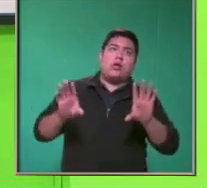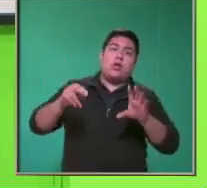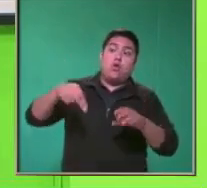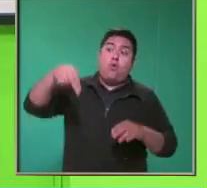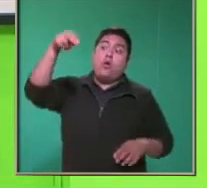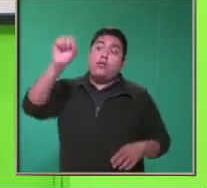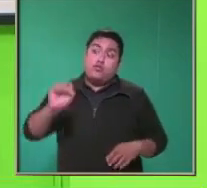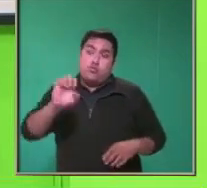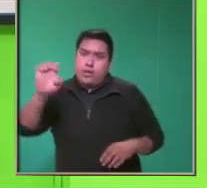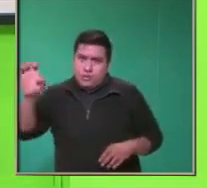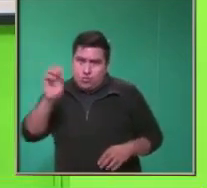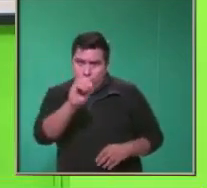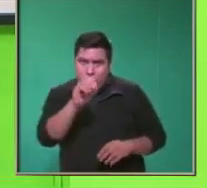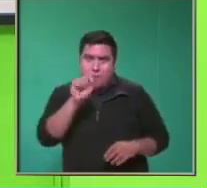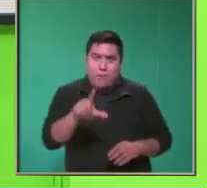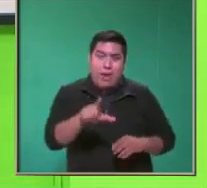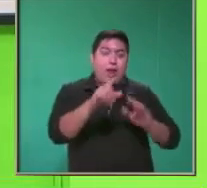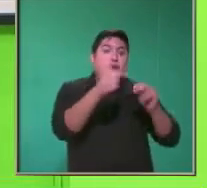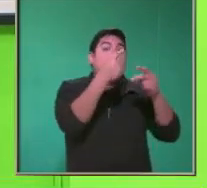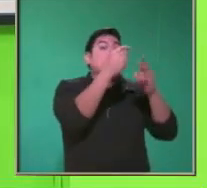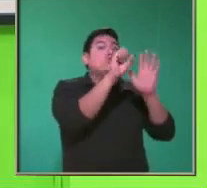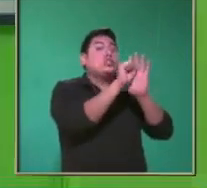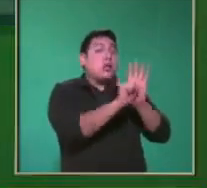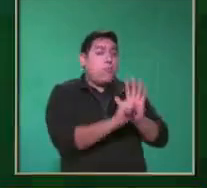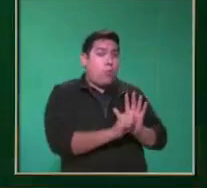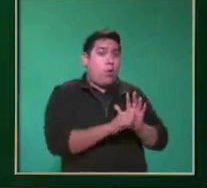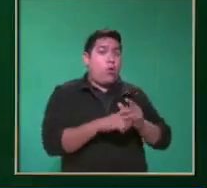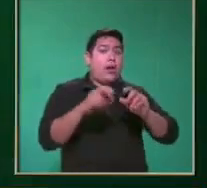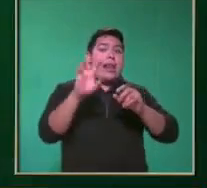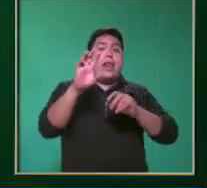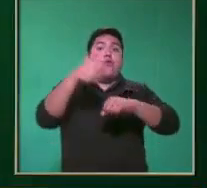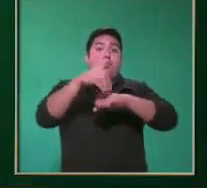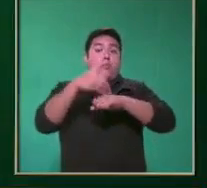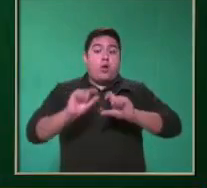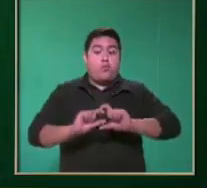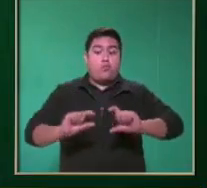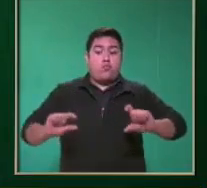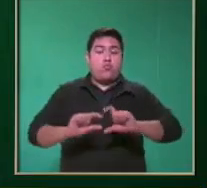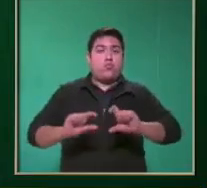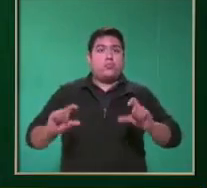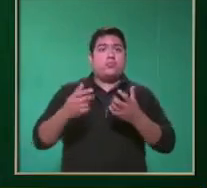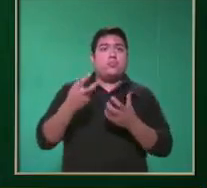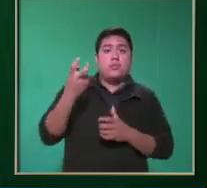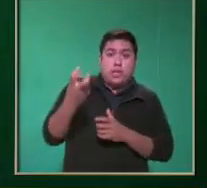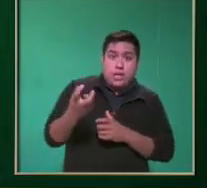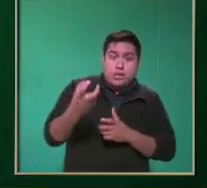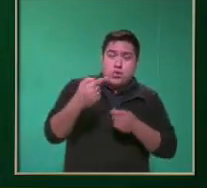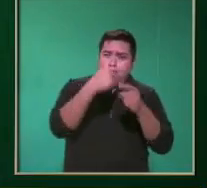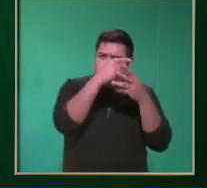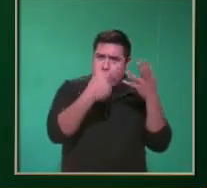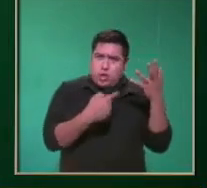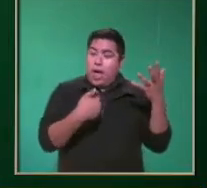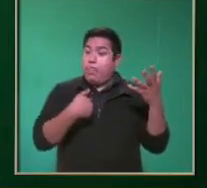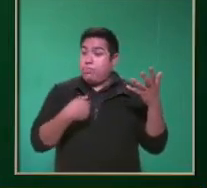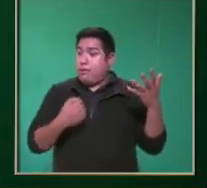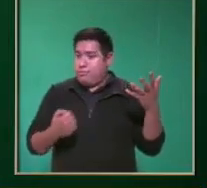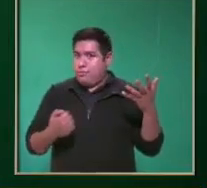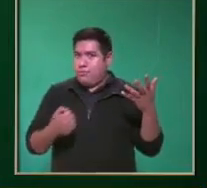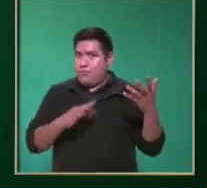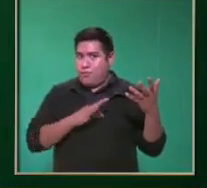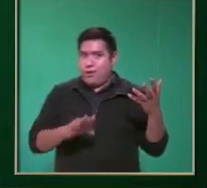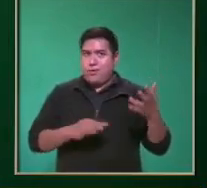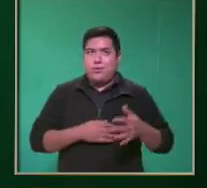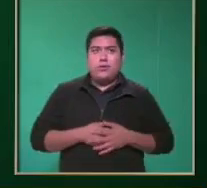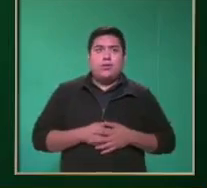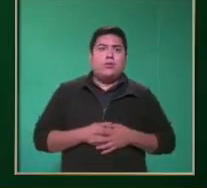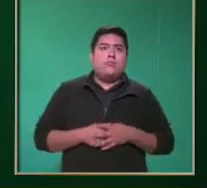de los vientos, la simbología, la escala del mapa? ¿Sí? Esos elementos te van a dar oportunidad de poder leerlo y